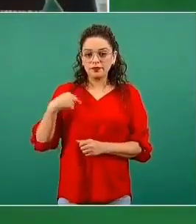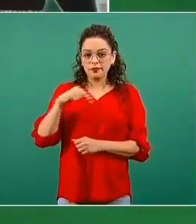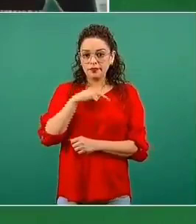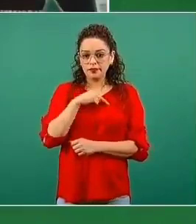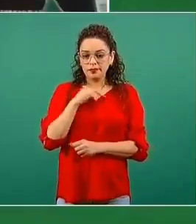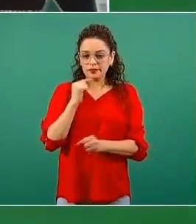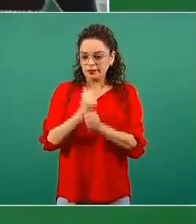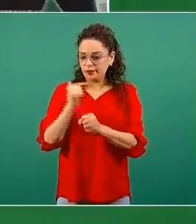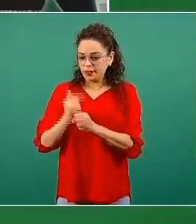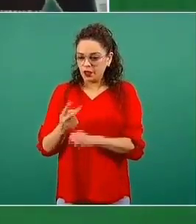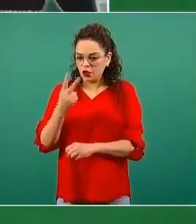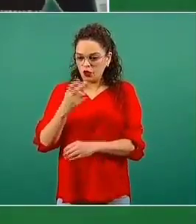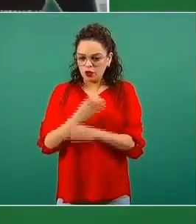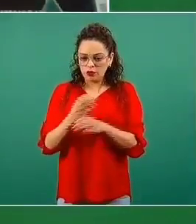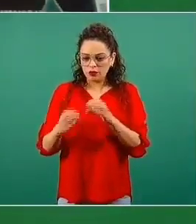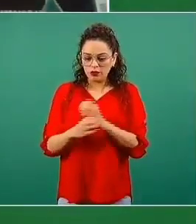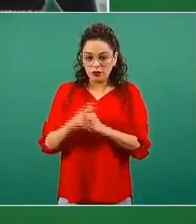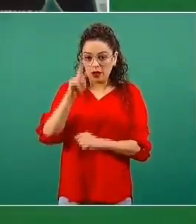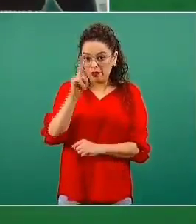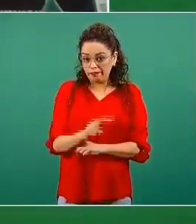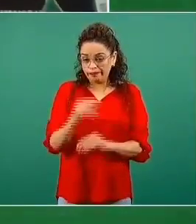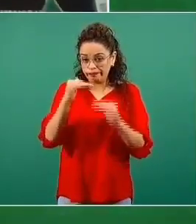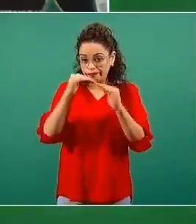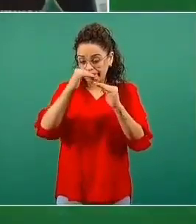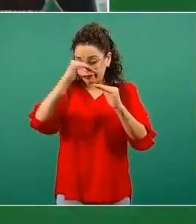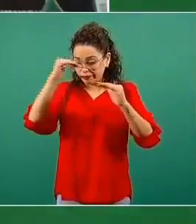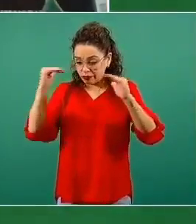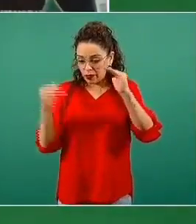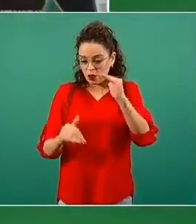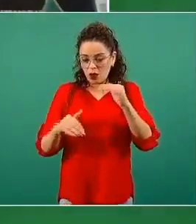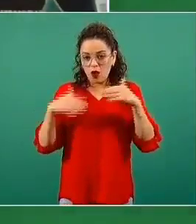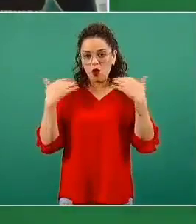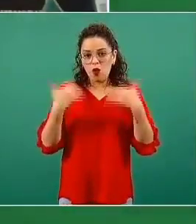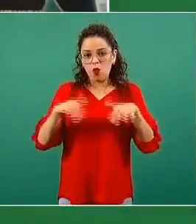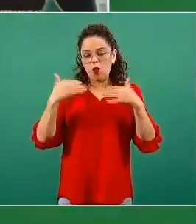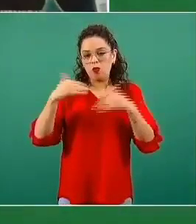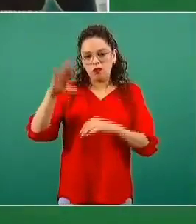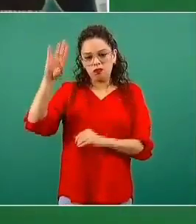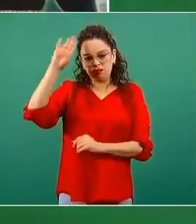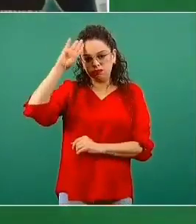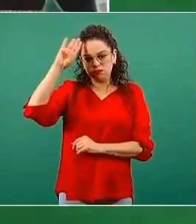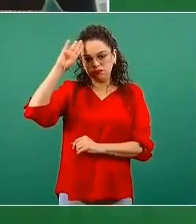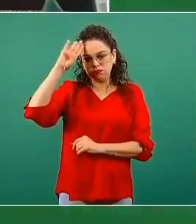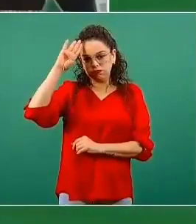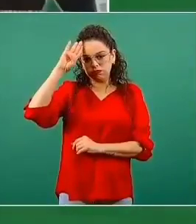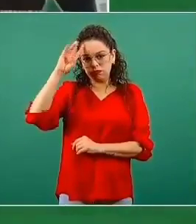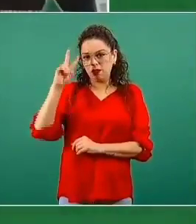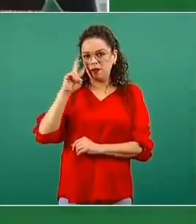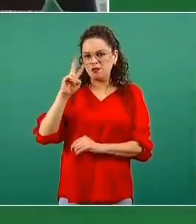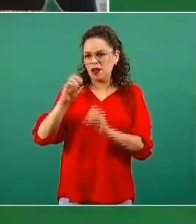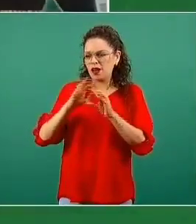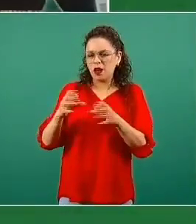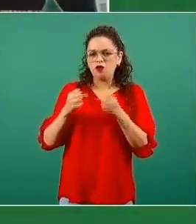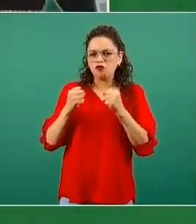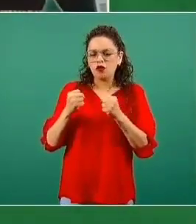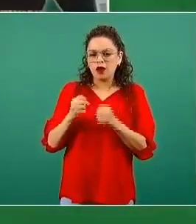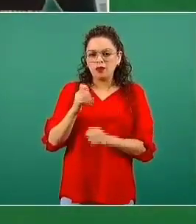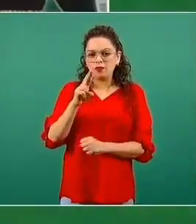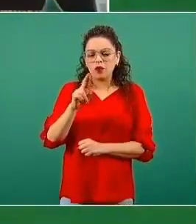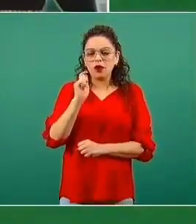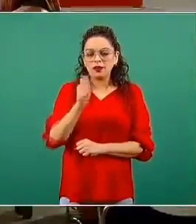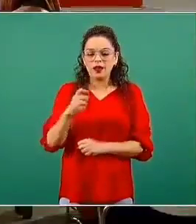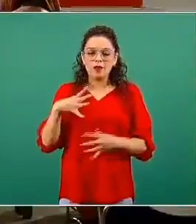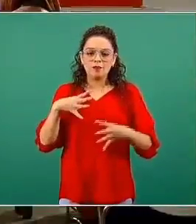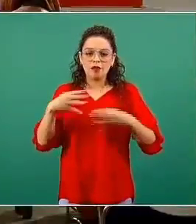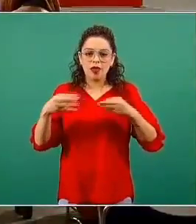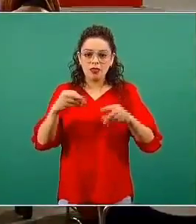aspectos de cómo la inequidad tiene un impacto en la pandemia por un lado, y cómo la pandemia